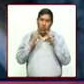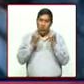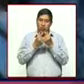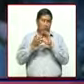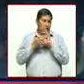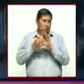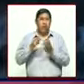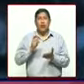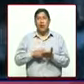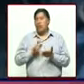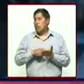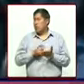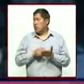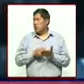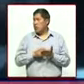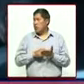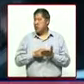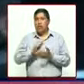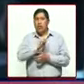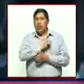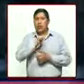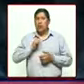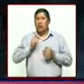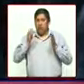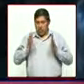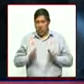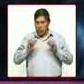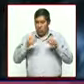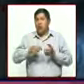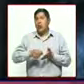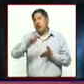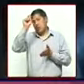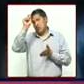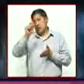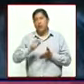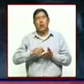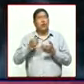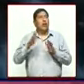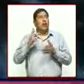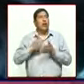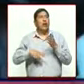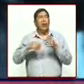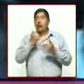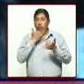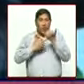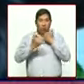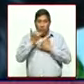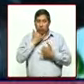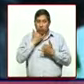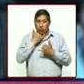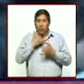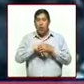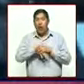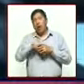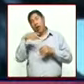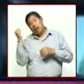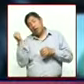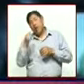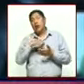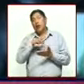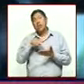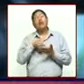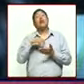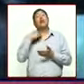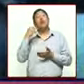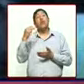para exigir que la Asamblea de una vez por todas pueda aprobar los créditos fiscales. Lo que está pasando fuera de la Plaza Murillo